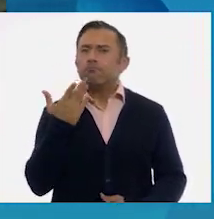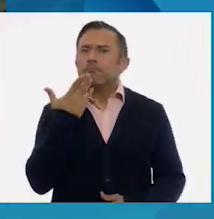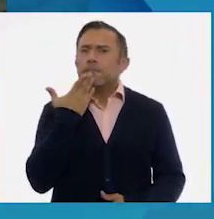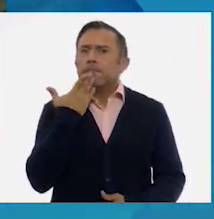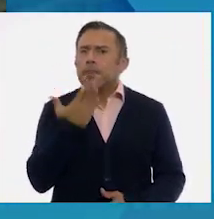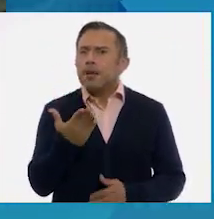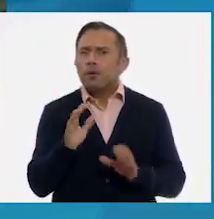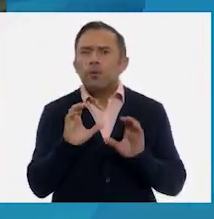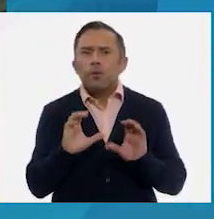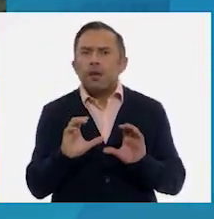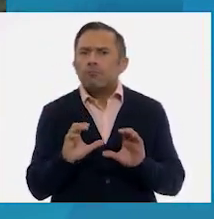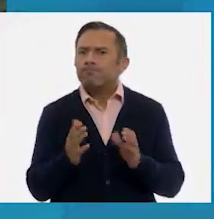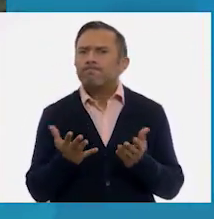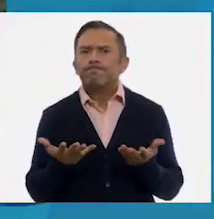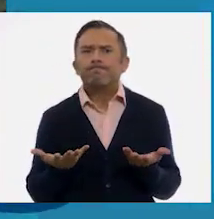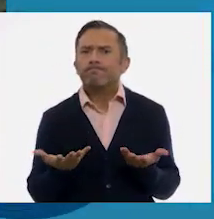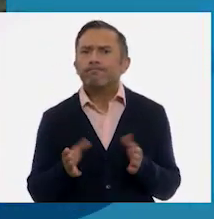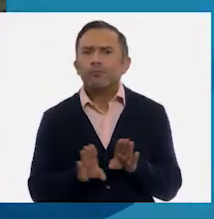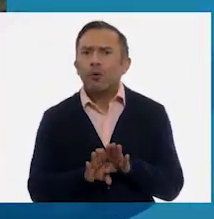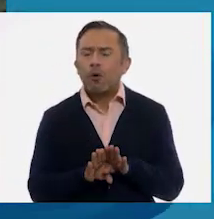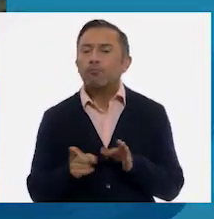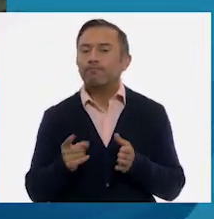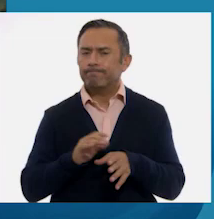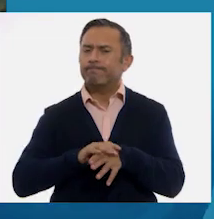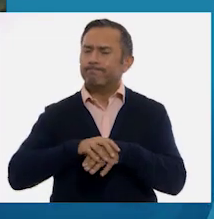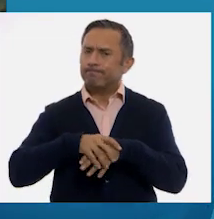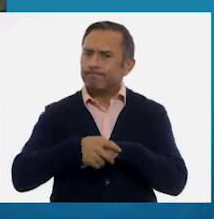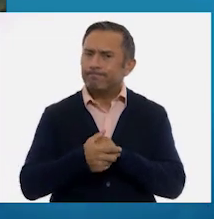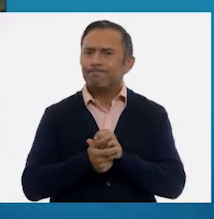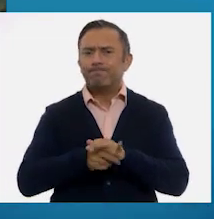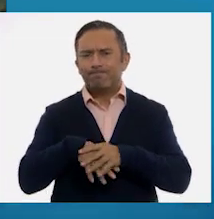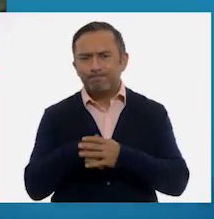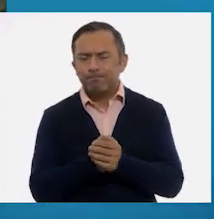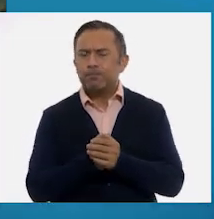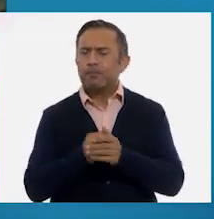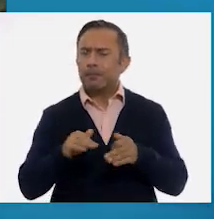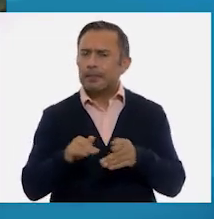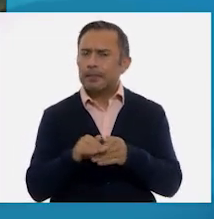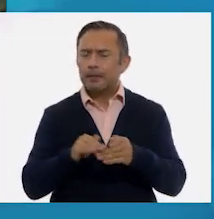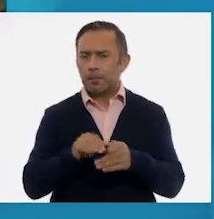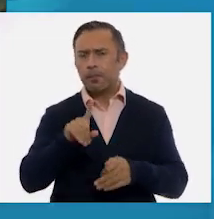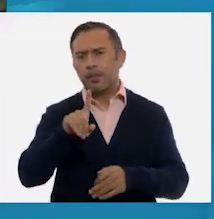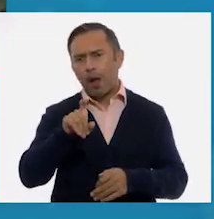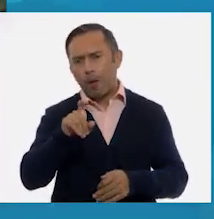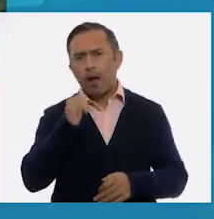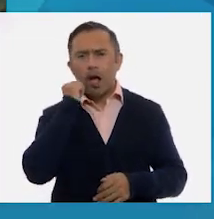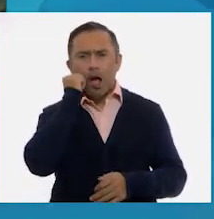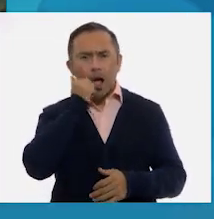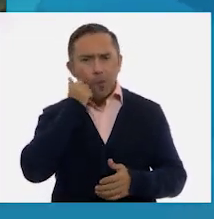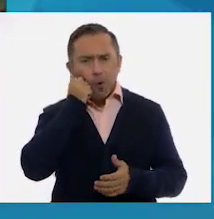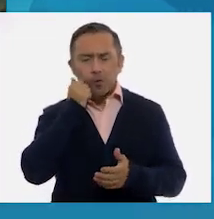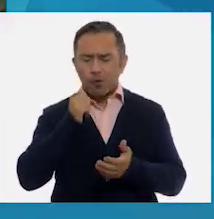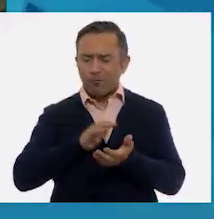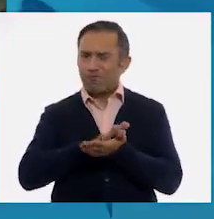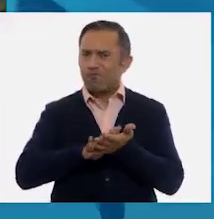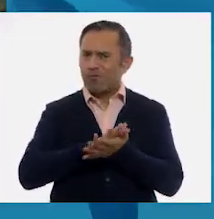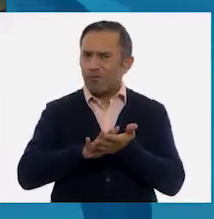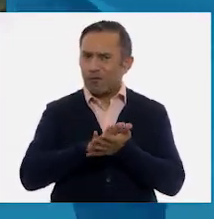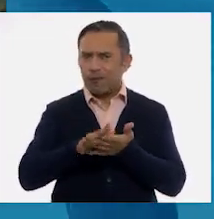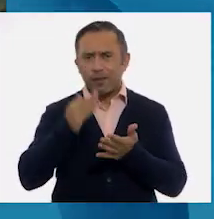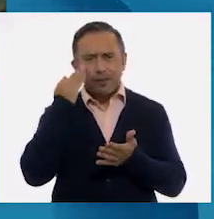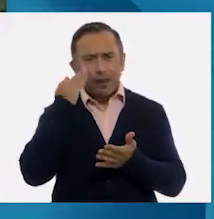es lavarnos las manos frecuentemente con agua y jabón durante 20